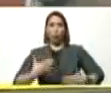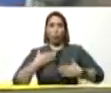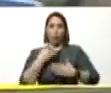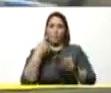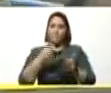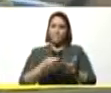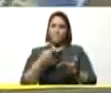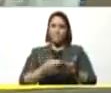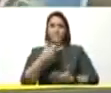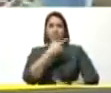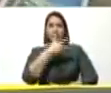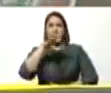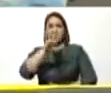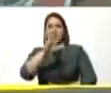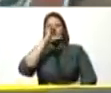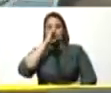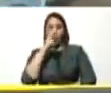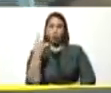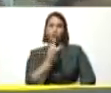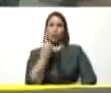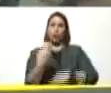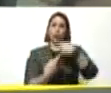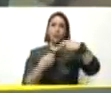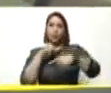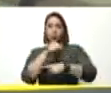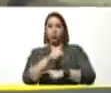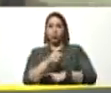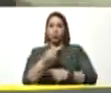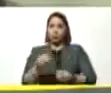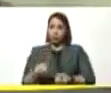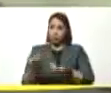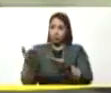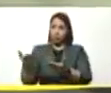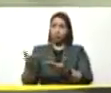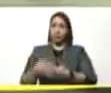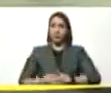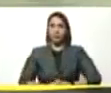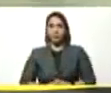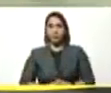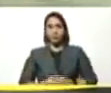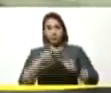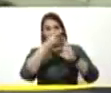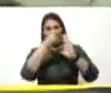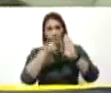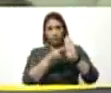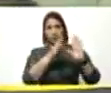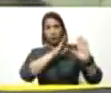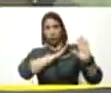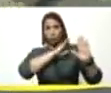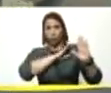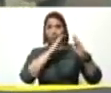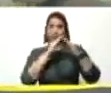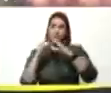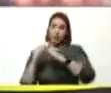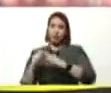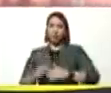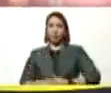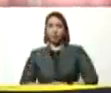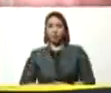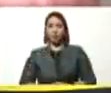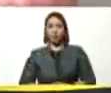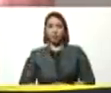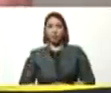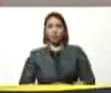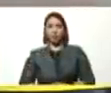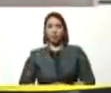en 35 años, solo en Revolución. María Disney, tomen el documento de propiedad que lo acreditan como